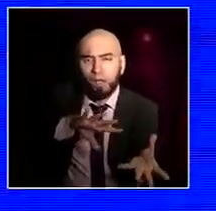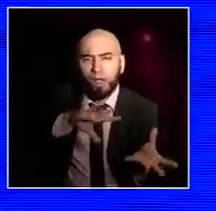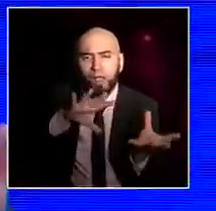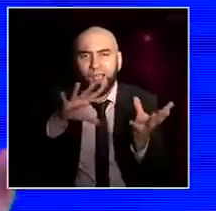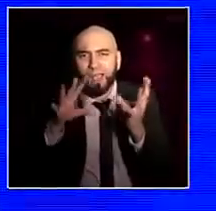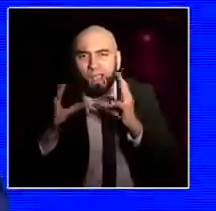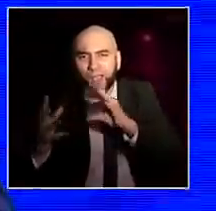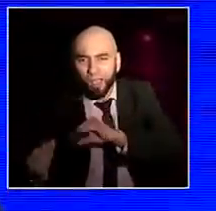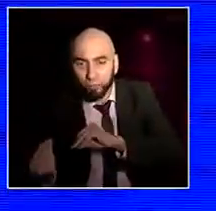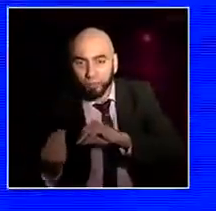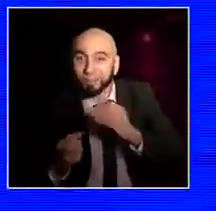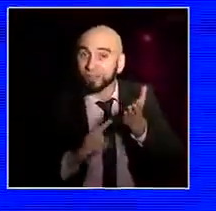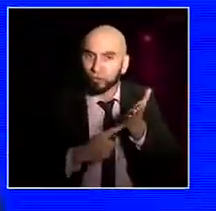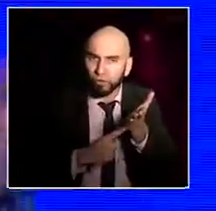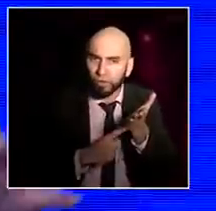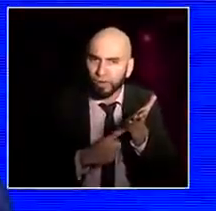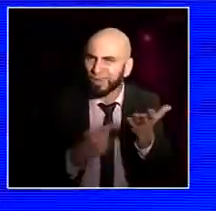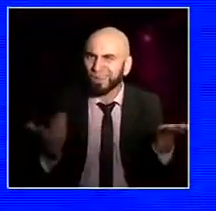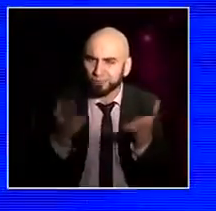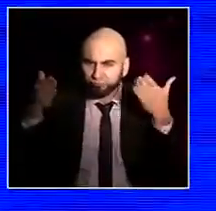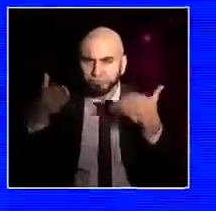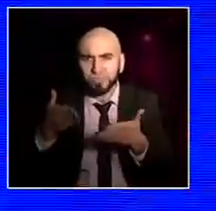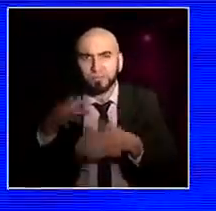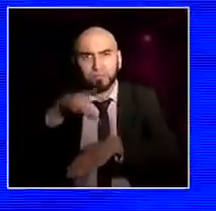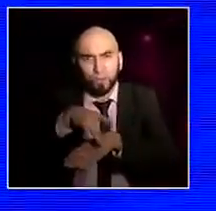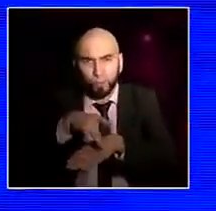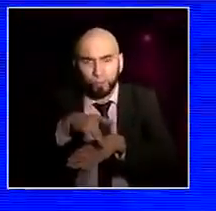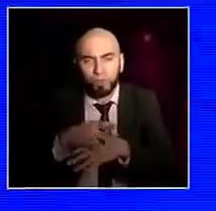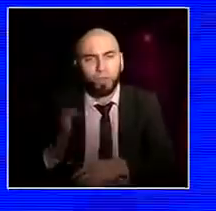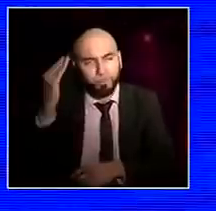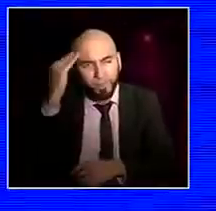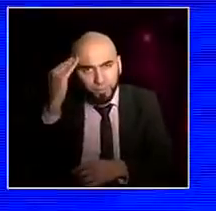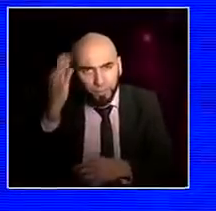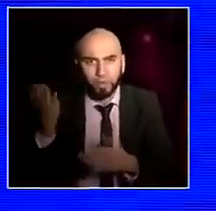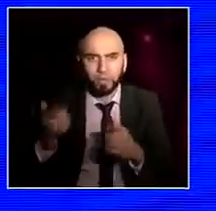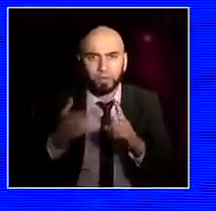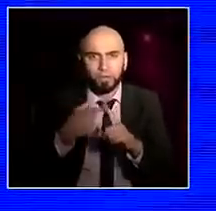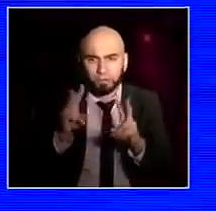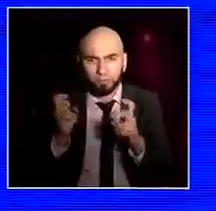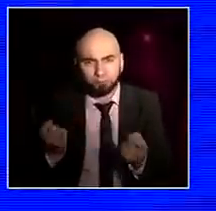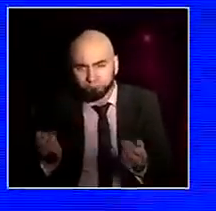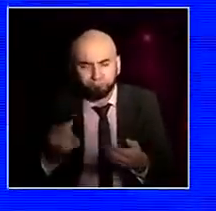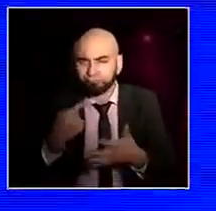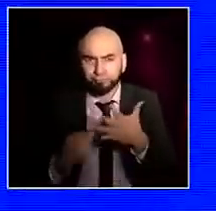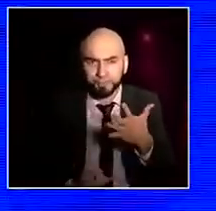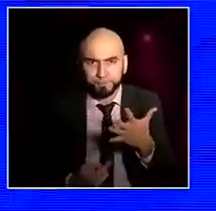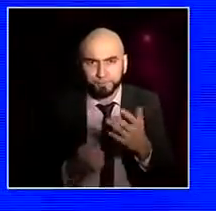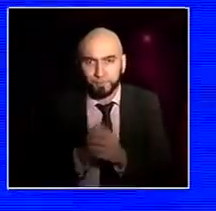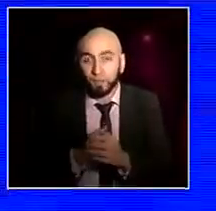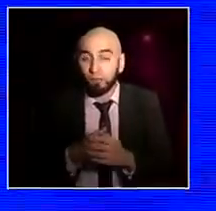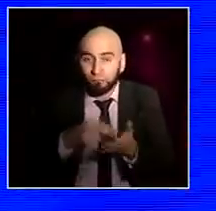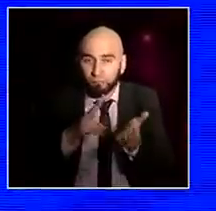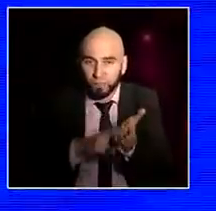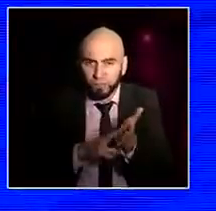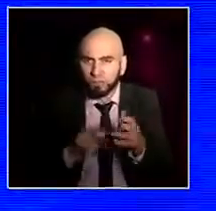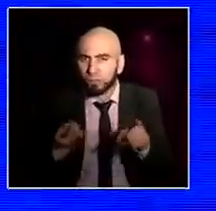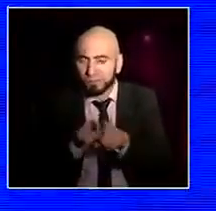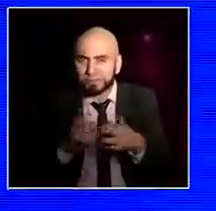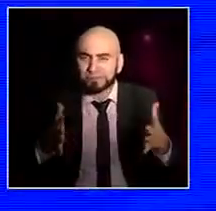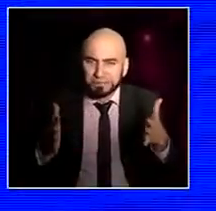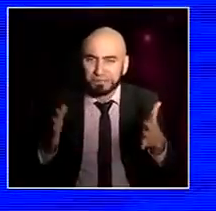de tecnología en salud, salud mental, temas económicos, la humanidad parece estar al punto de una crisis